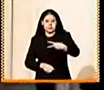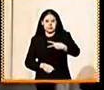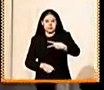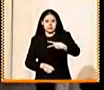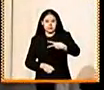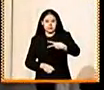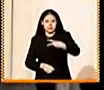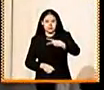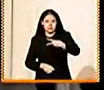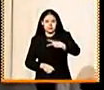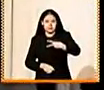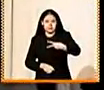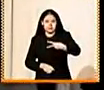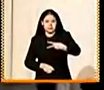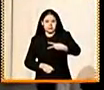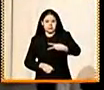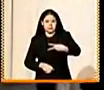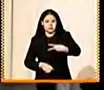dígito.